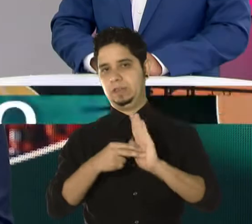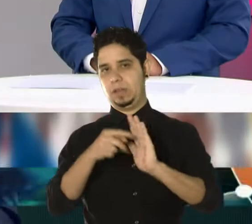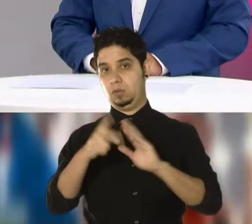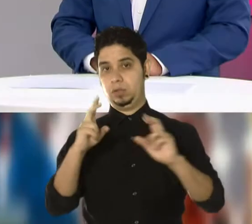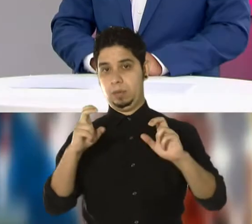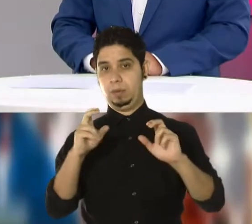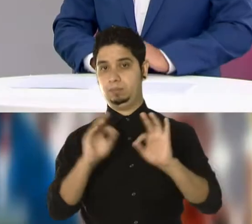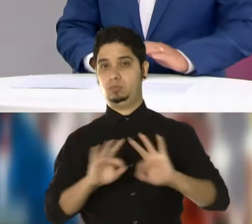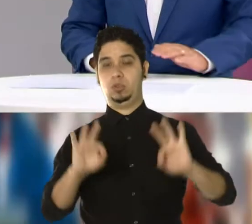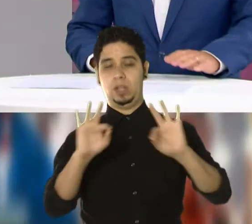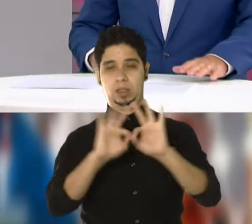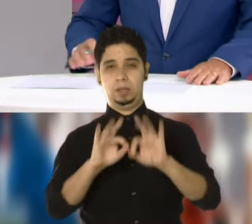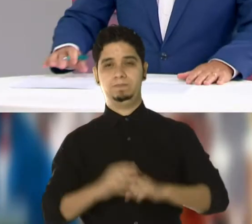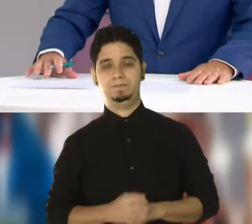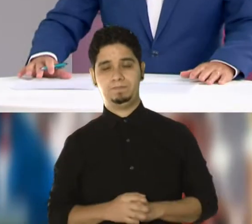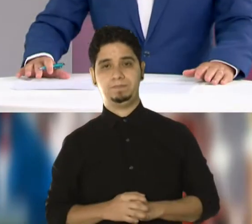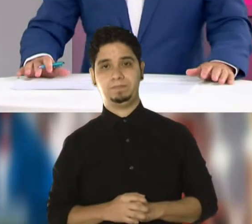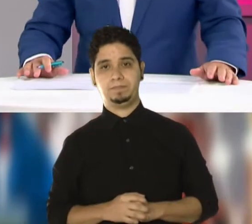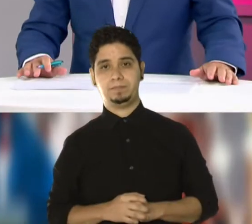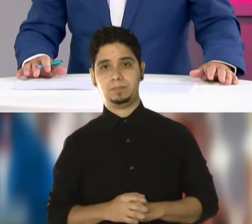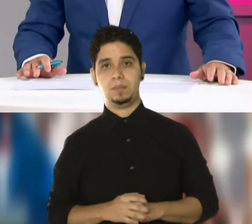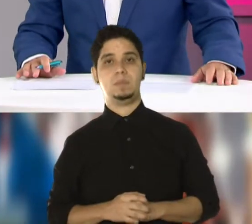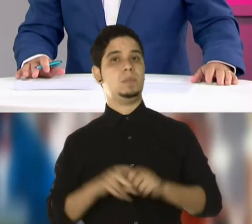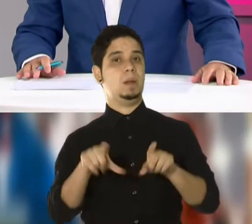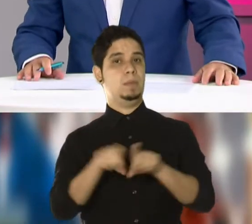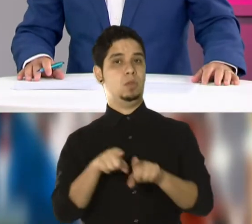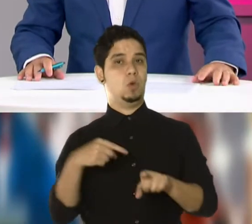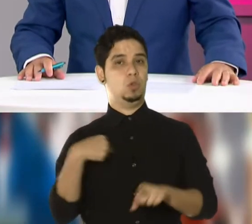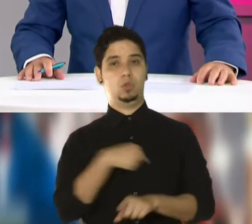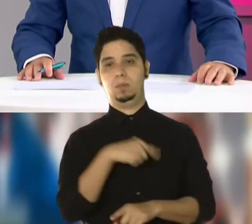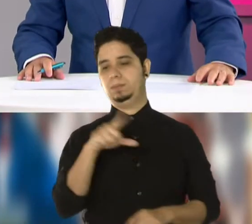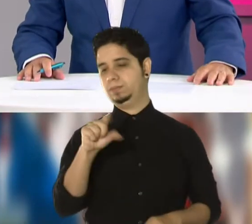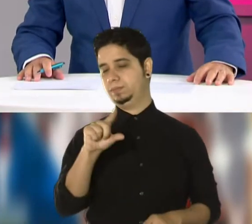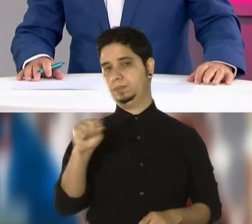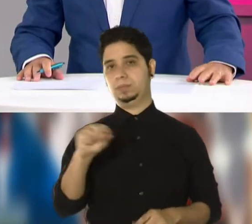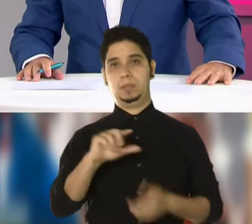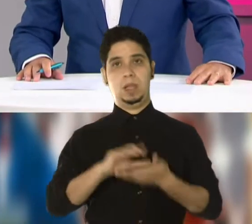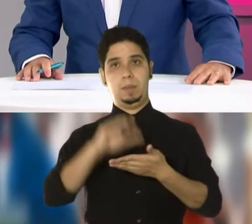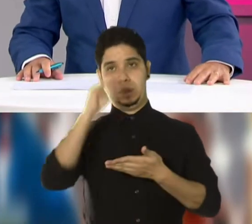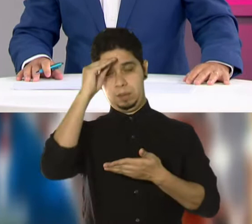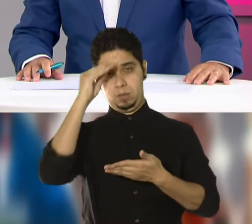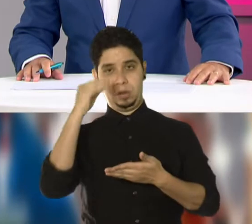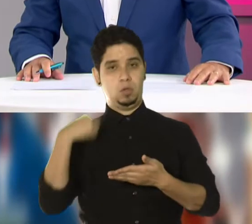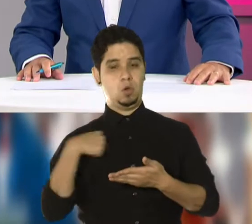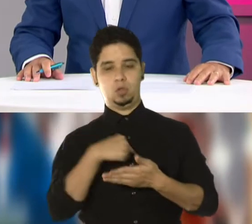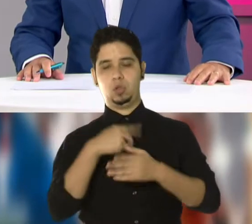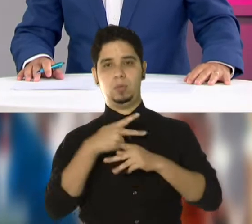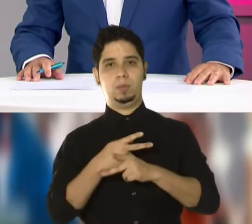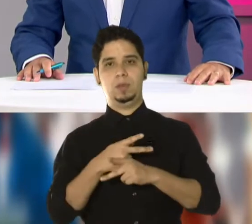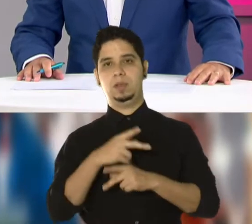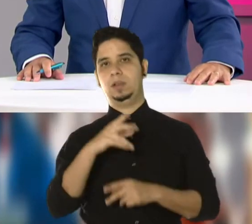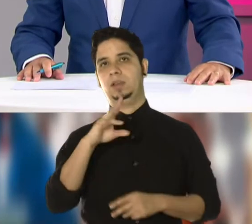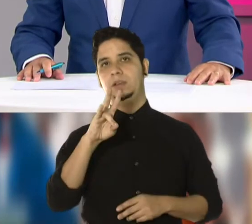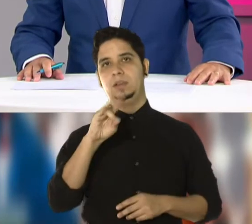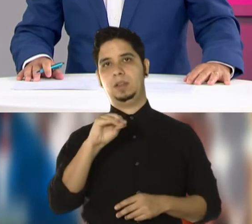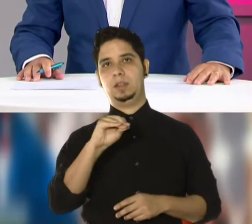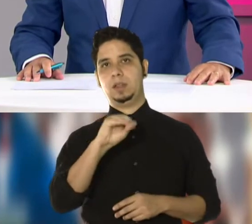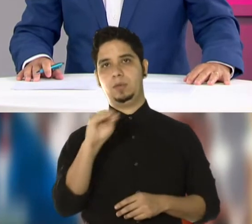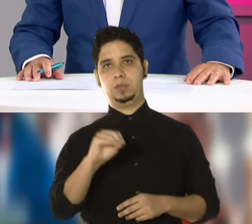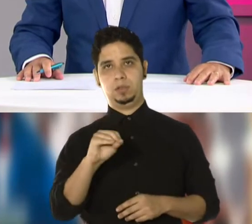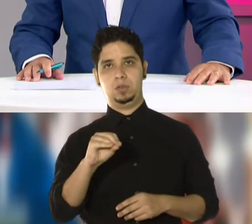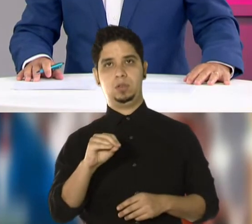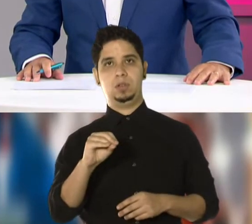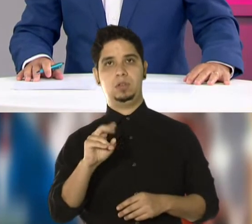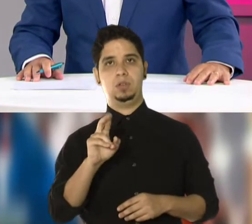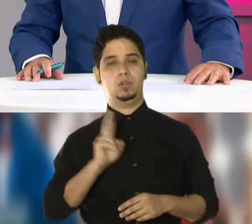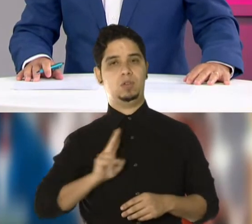hecho, incluso aprendimos en el 2020 que en Puerto Rico se produce el 70% de los uniformes militares de